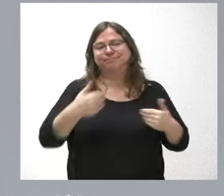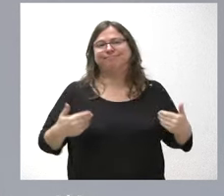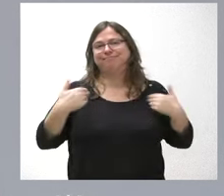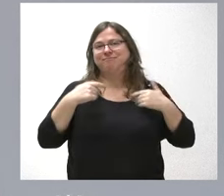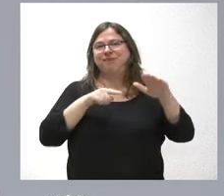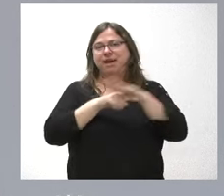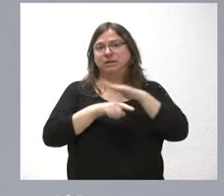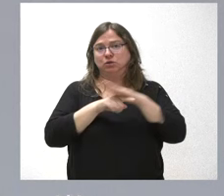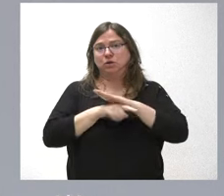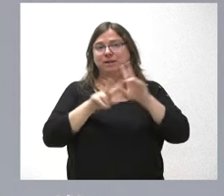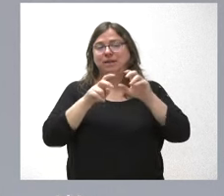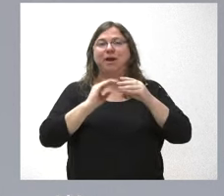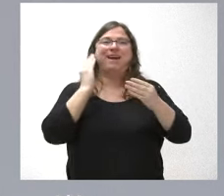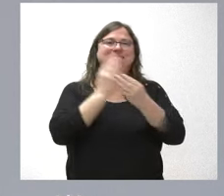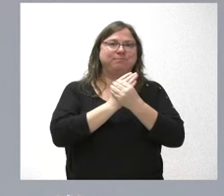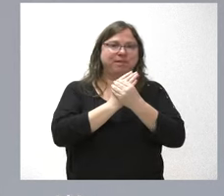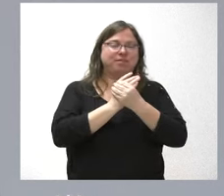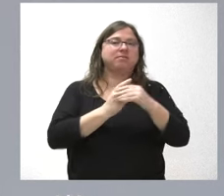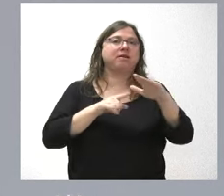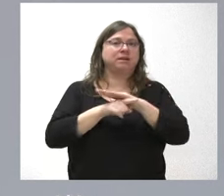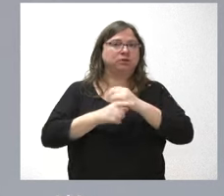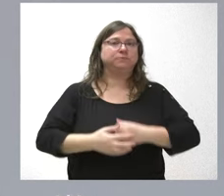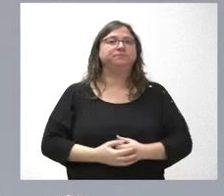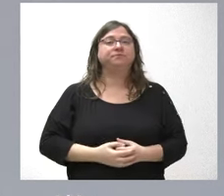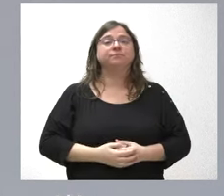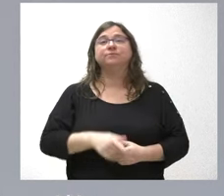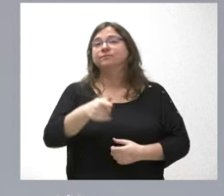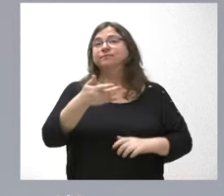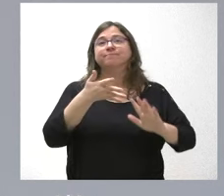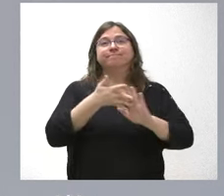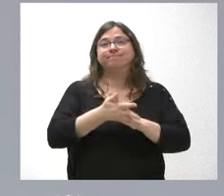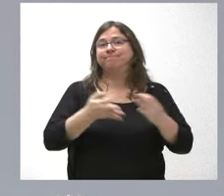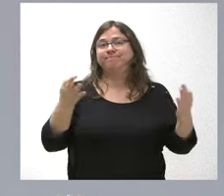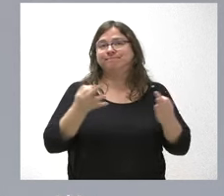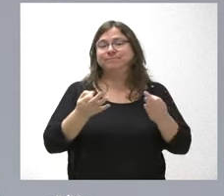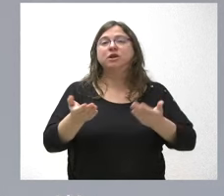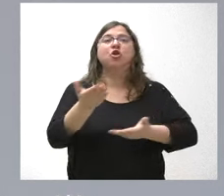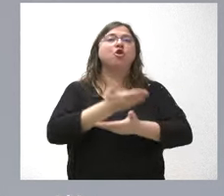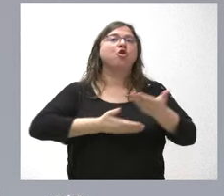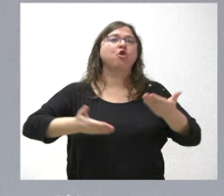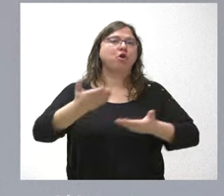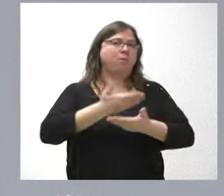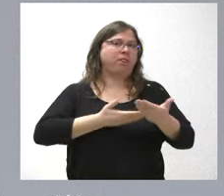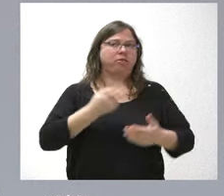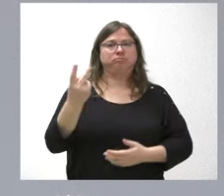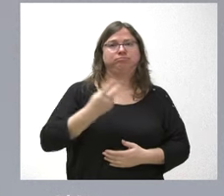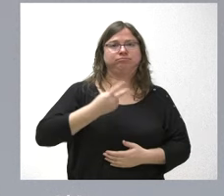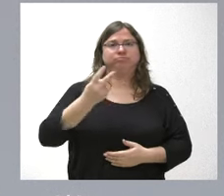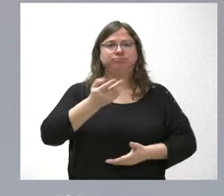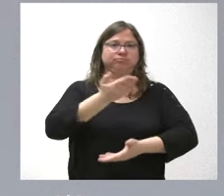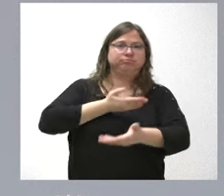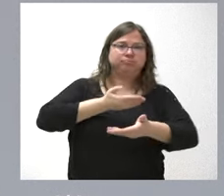este tipo de expedientes y de tramitaciones. Por lo tanto, ha sido una colaboración recíproca la